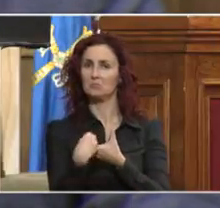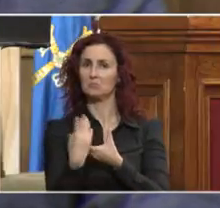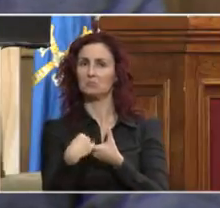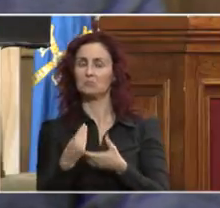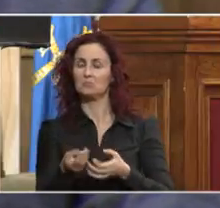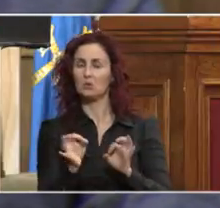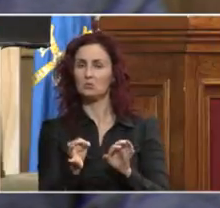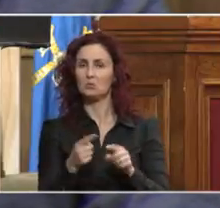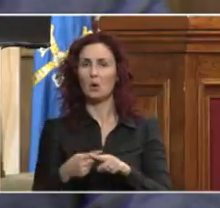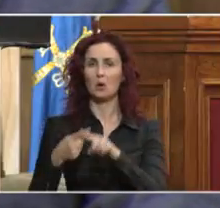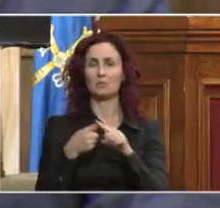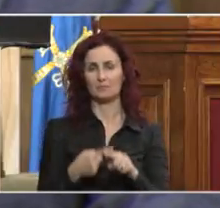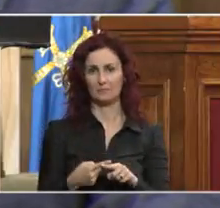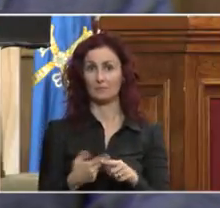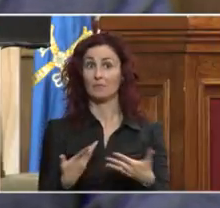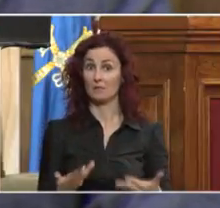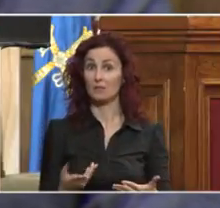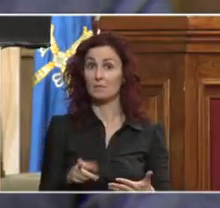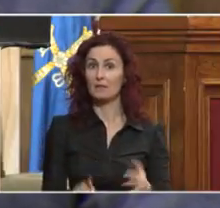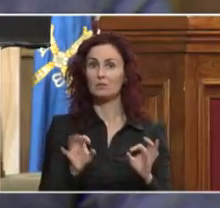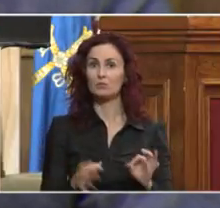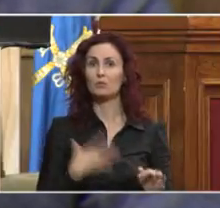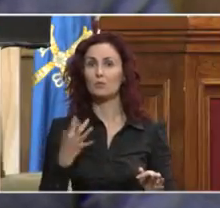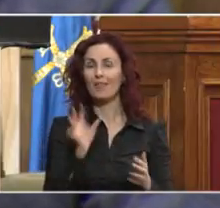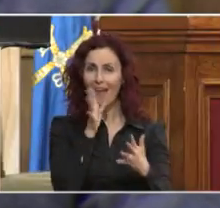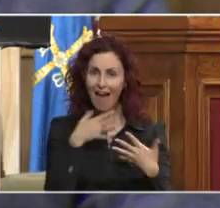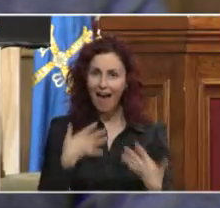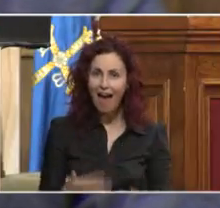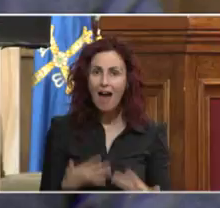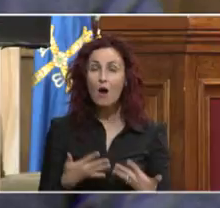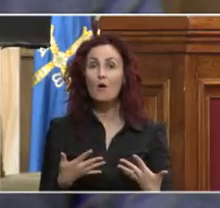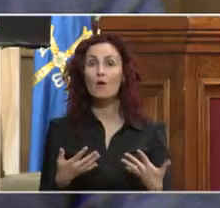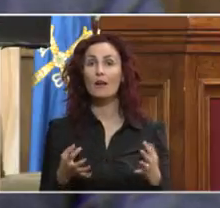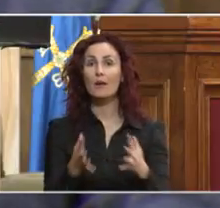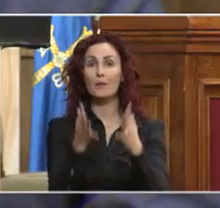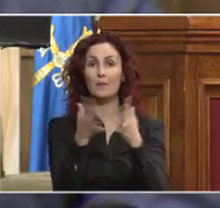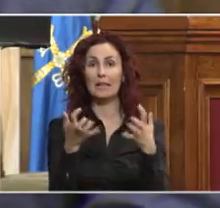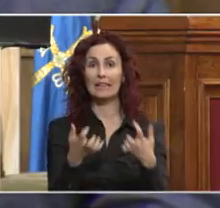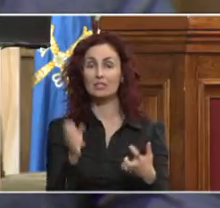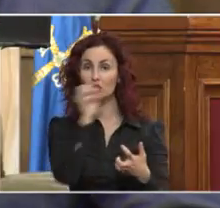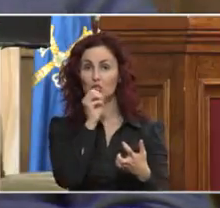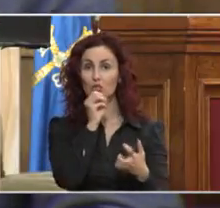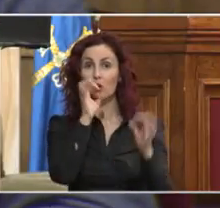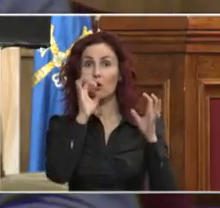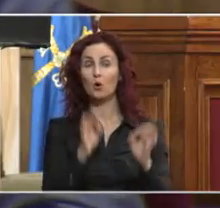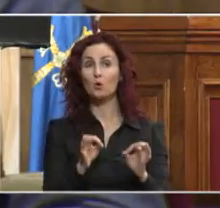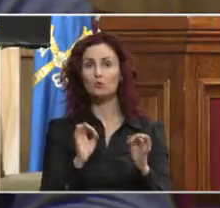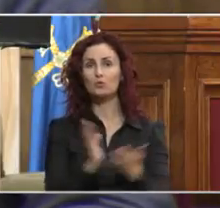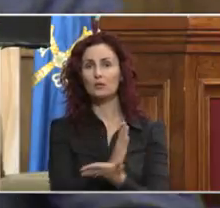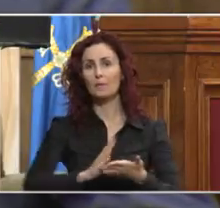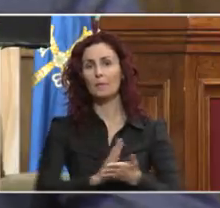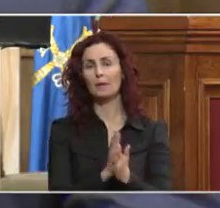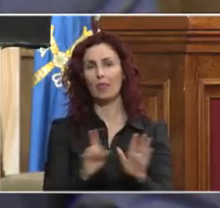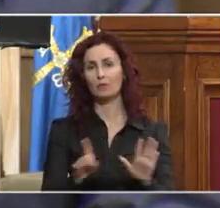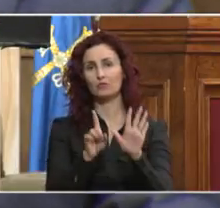compartido entre todos, ¿no? Incluso hemos llegado a escribir textos de canciones entre seis